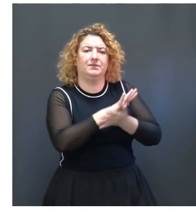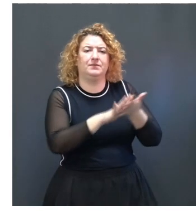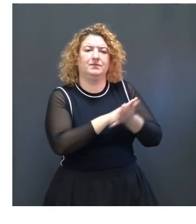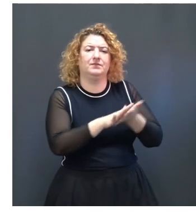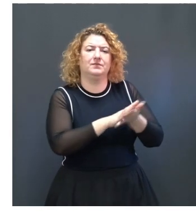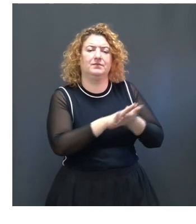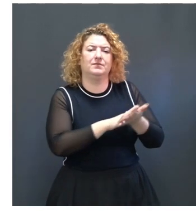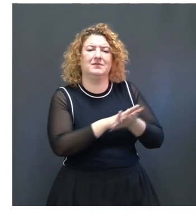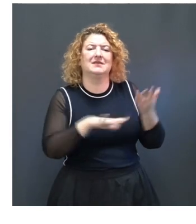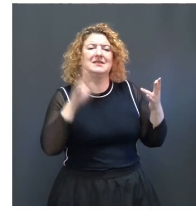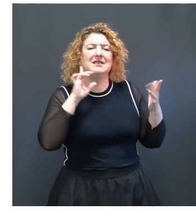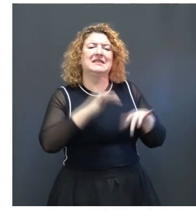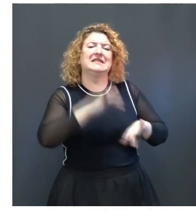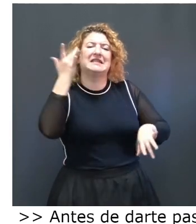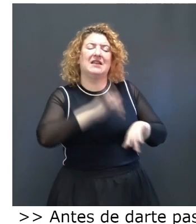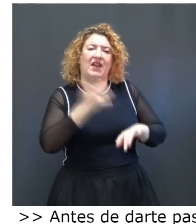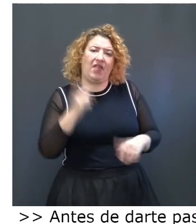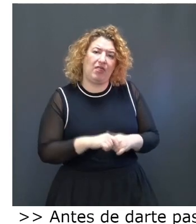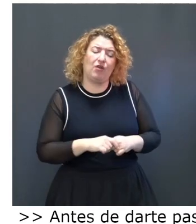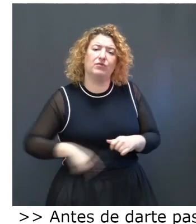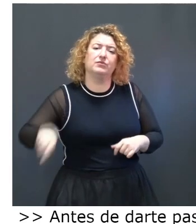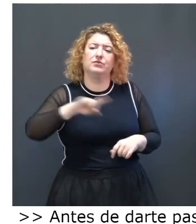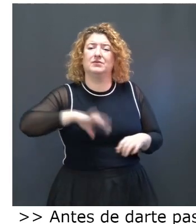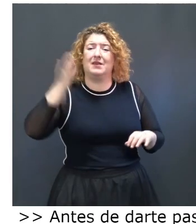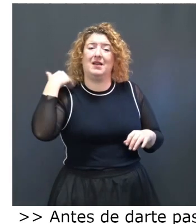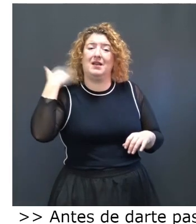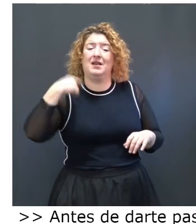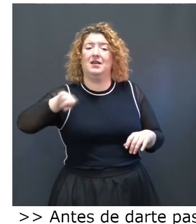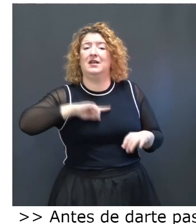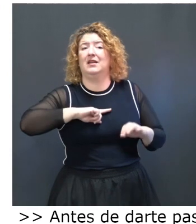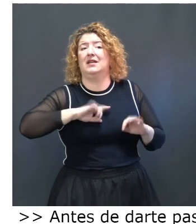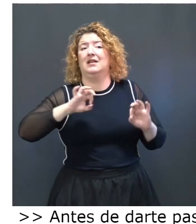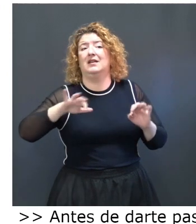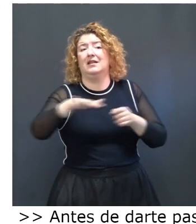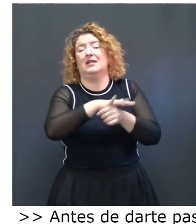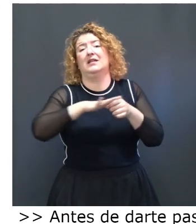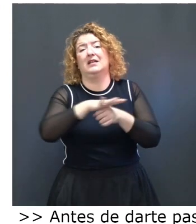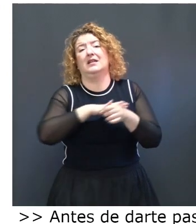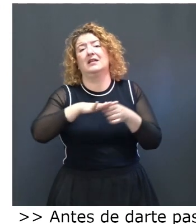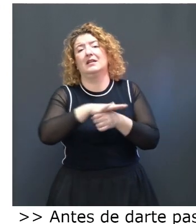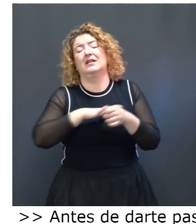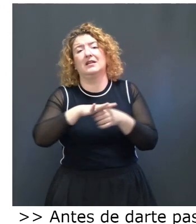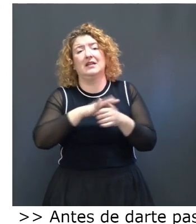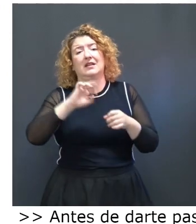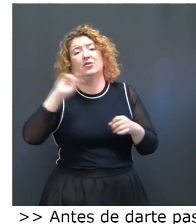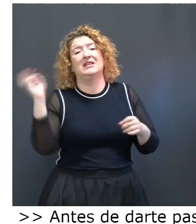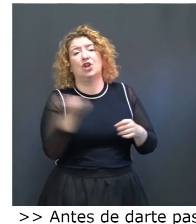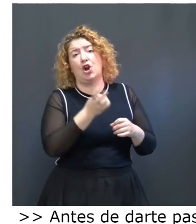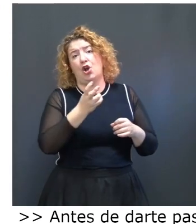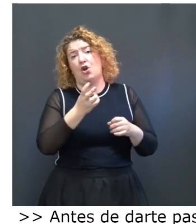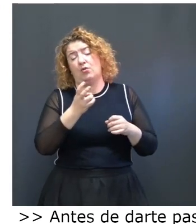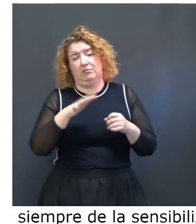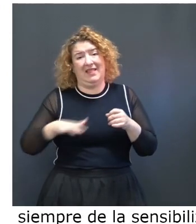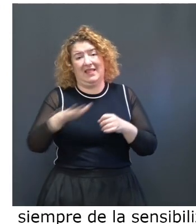surge, ¿no?, siempre de la sensibilización, y que un poco tú señalabas antes, ¿no?, si tú creces en un entorno diverso donde no solamente